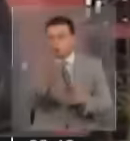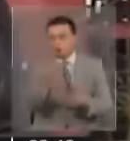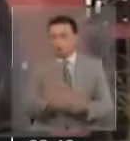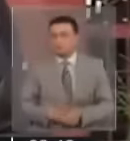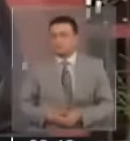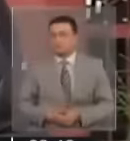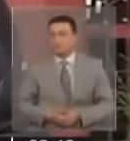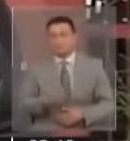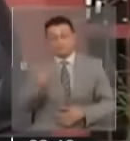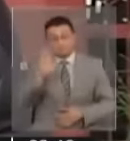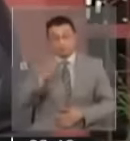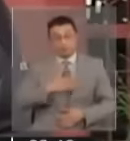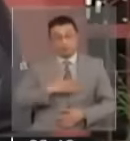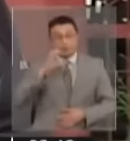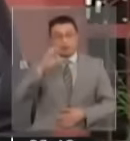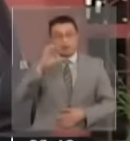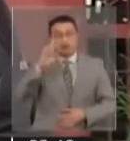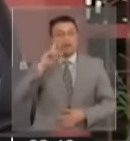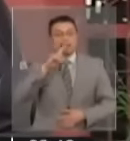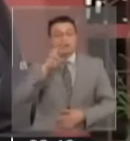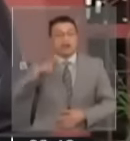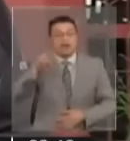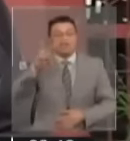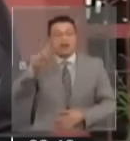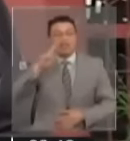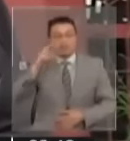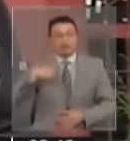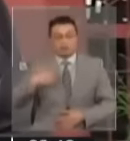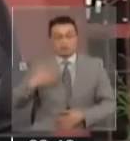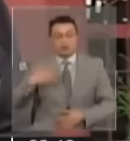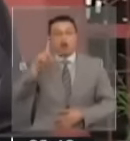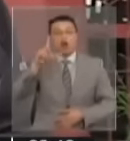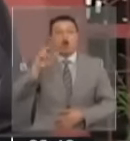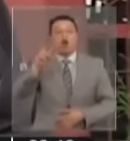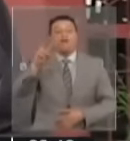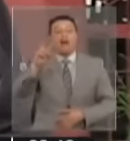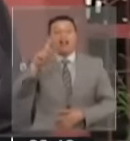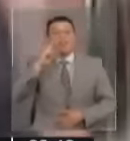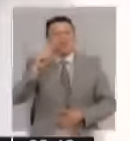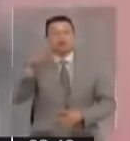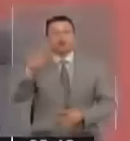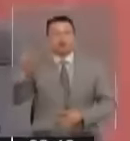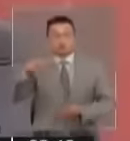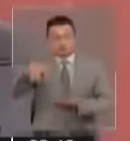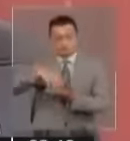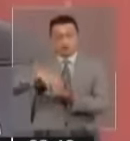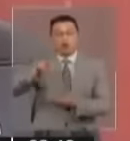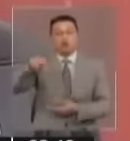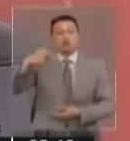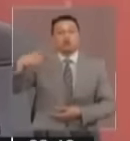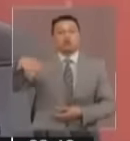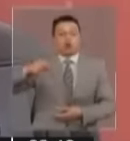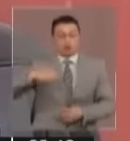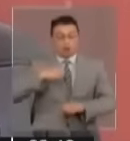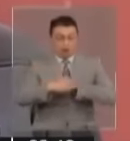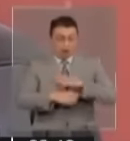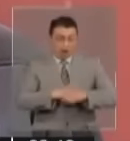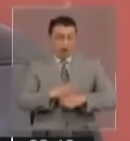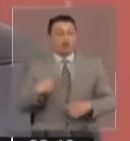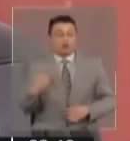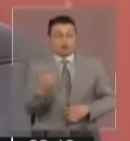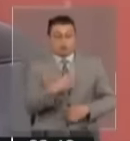Hola, mi nombre es Cristian Valdivia, vecino de la Villa Los Valdivieso Sur de la comuna de Ñuñoa. Durante años, a los vecinos de la comuna se